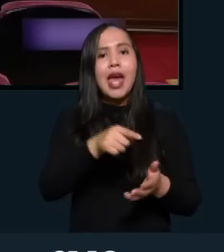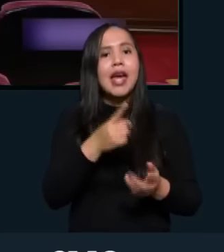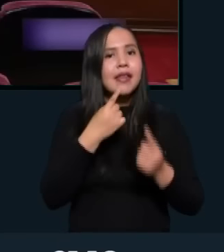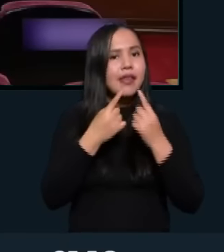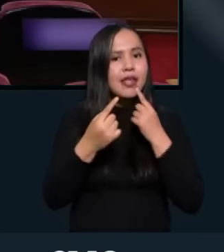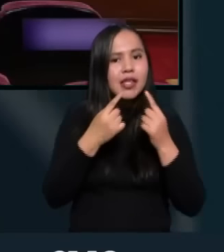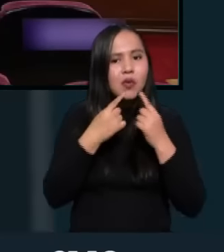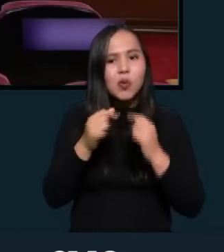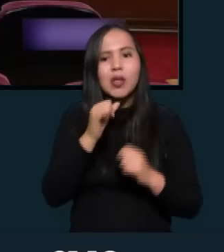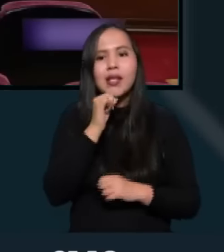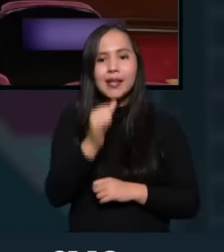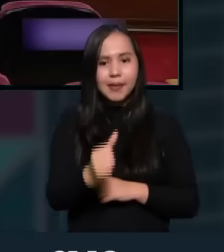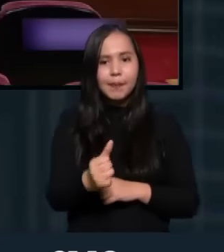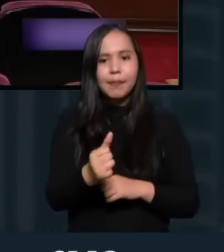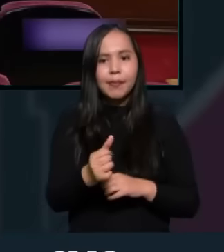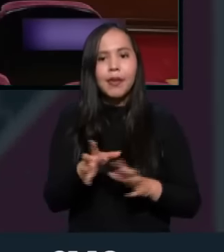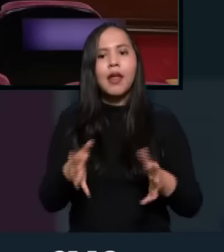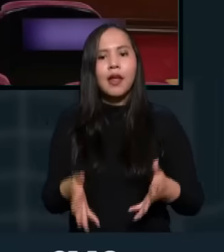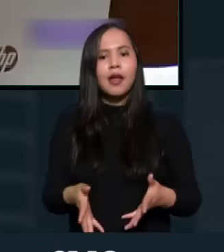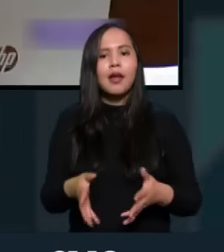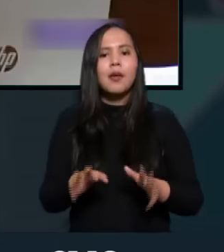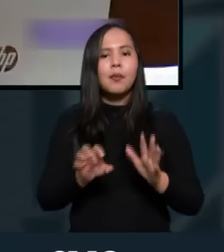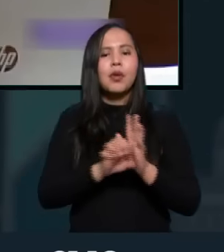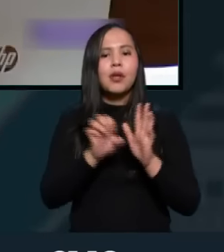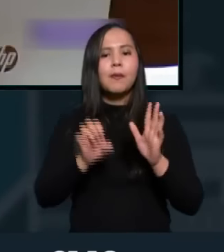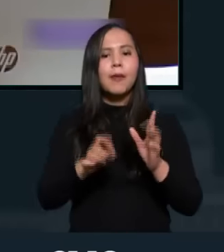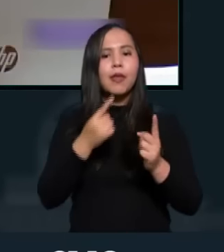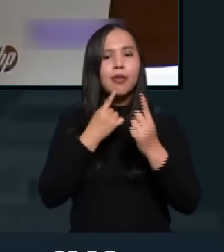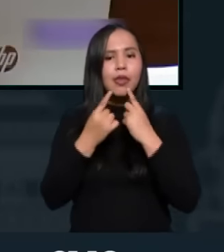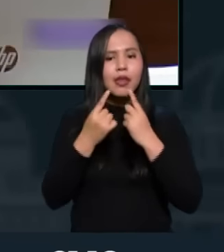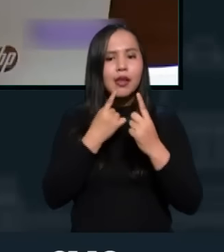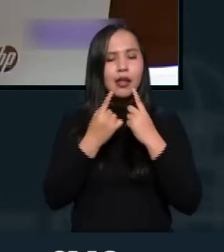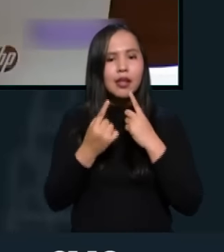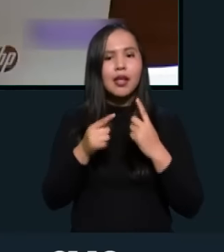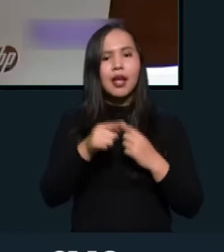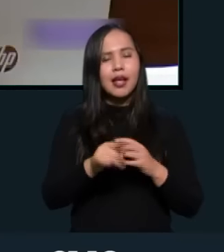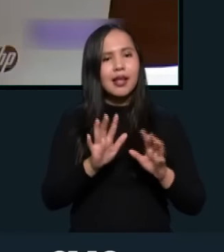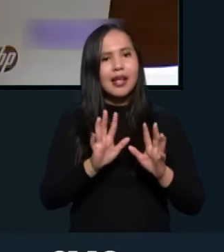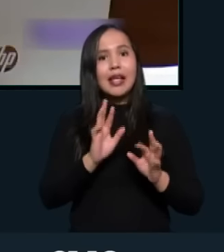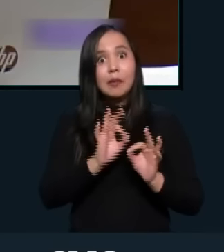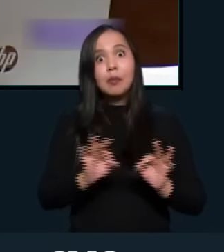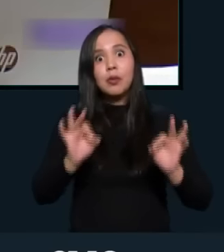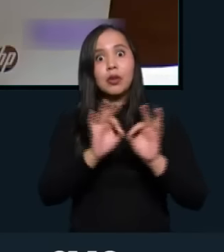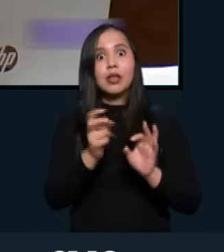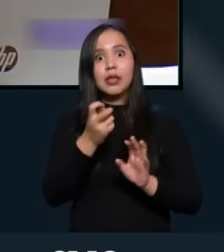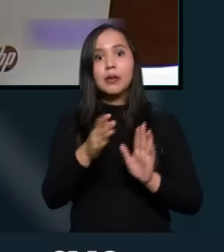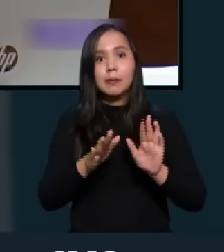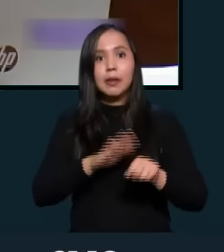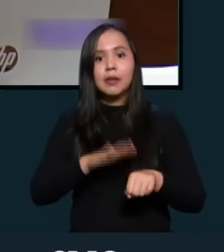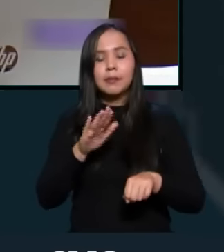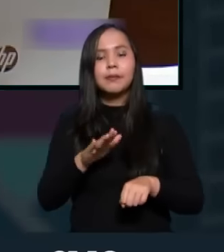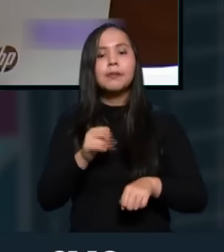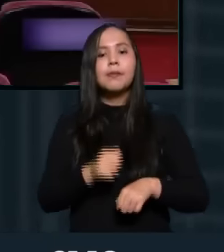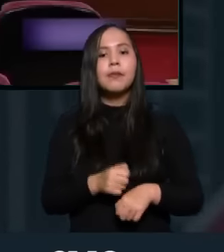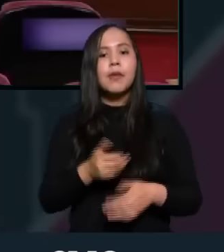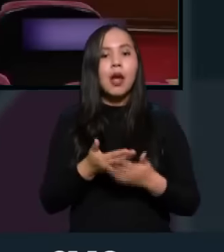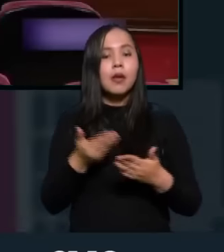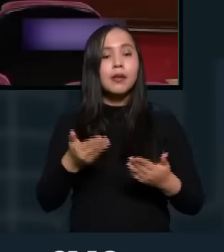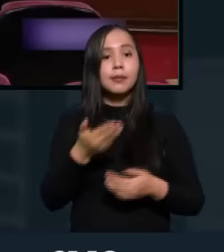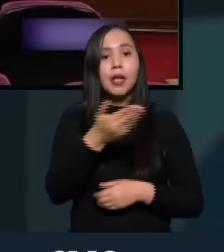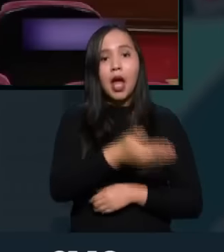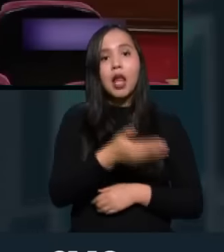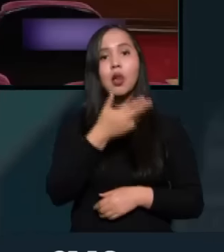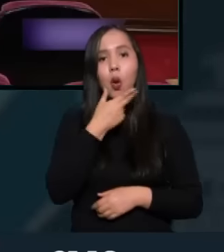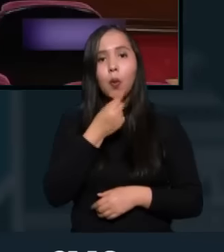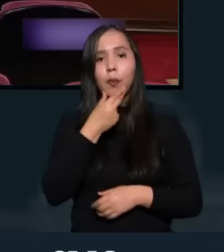discutiera tan a fondo, cuando era el debate, digamos, más sustancioso, uno de los puntos más sustanciosos. Entonces, el